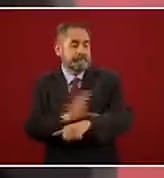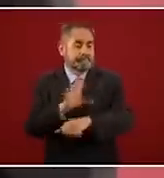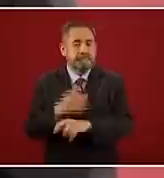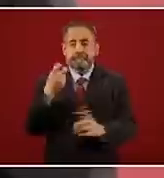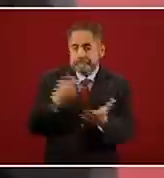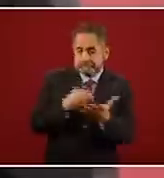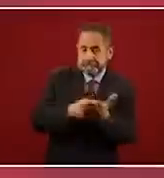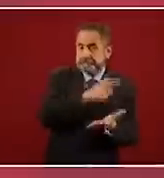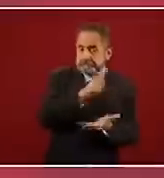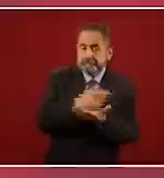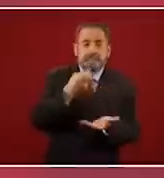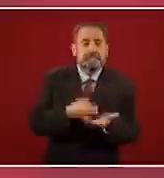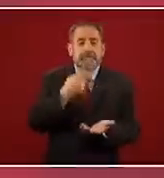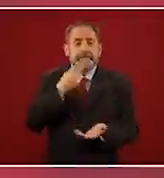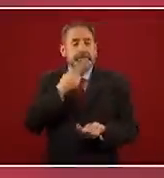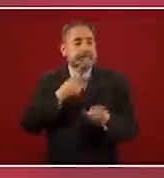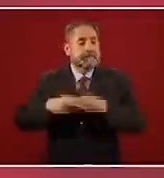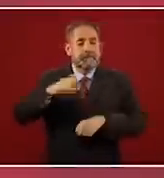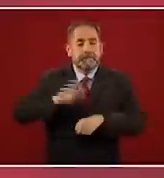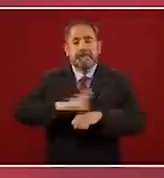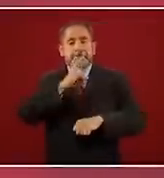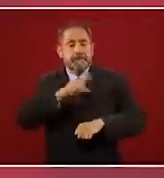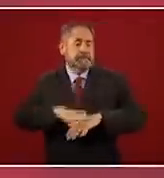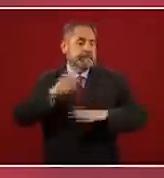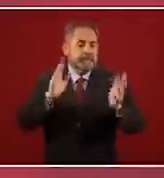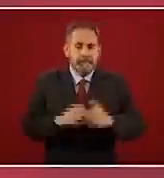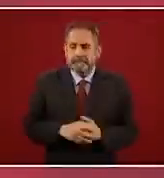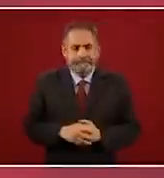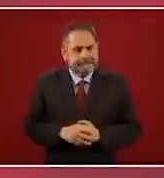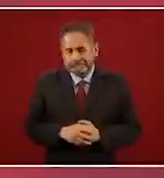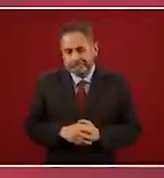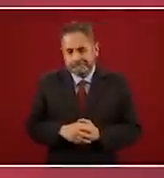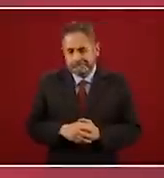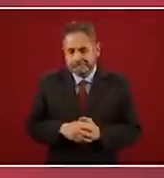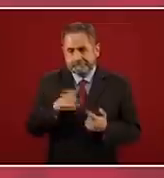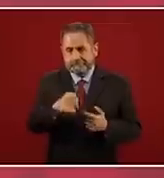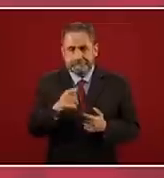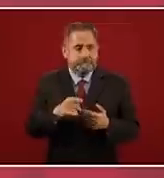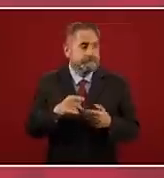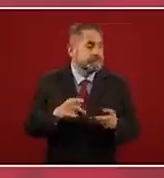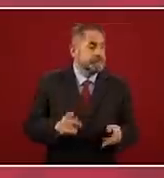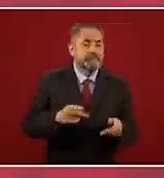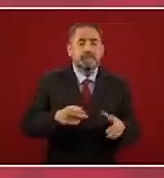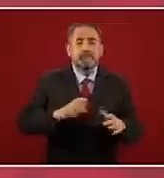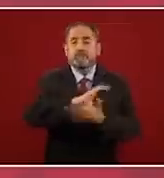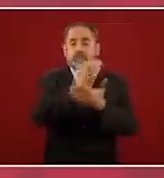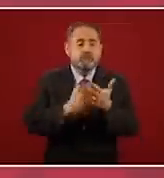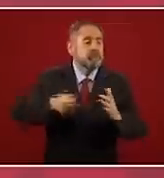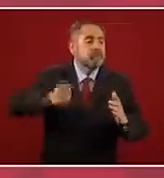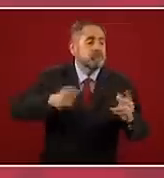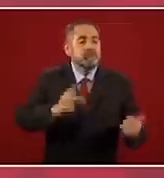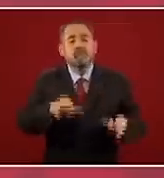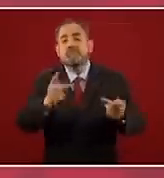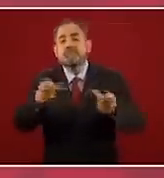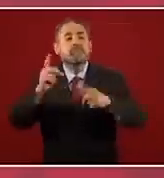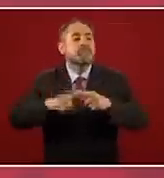energética iba a aumentar la producción, por eso se dieron las rondas, se llevaron a cabo